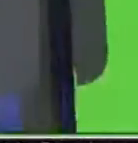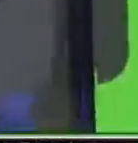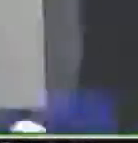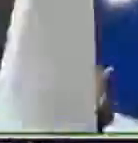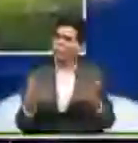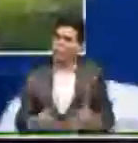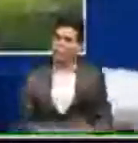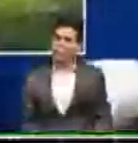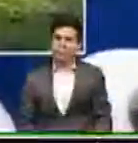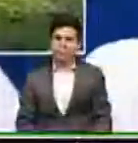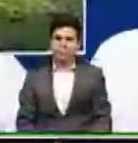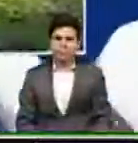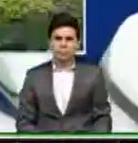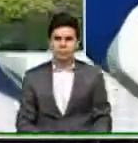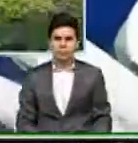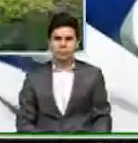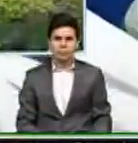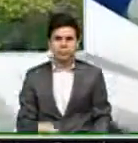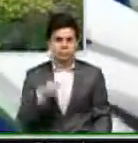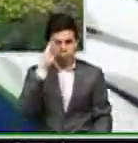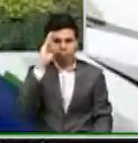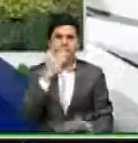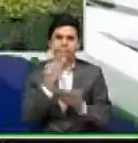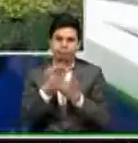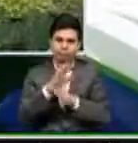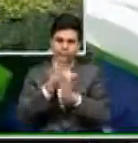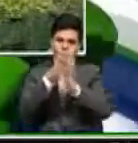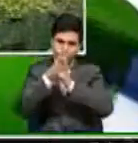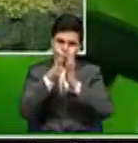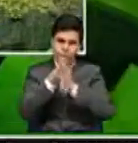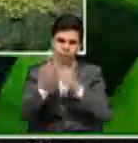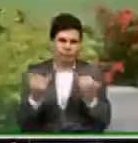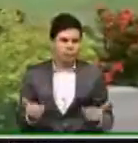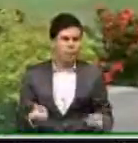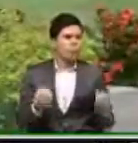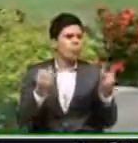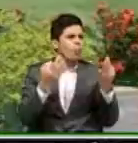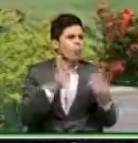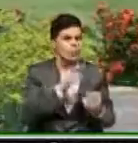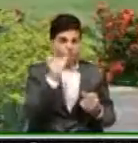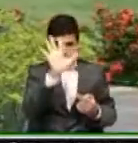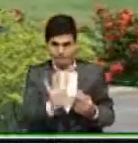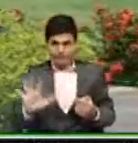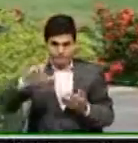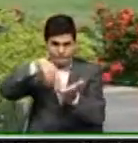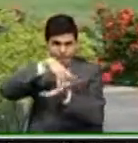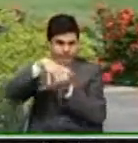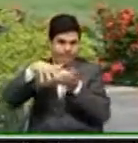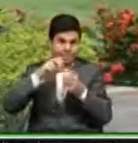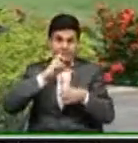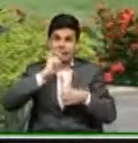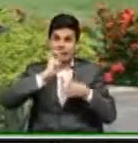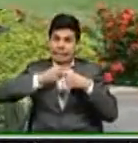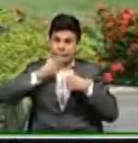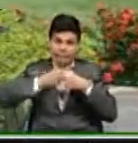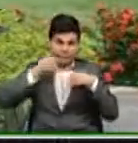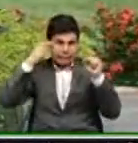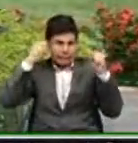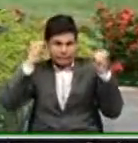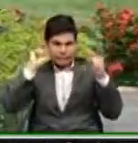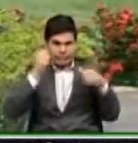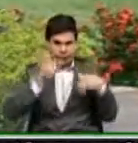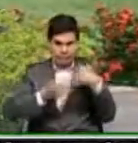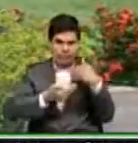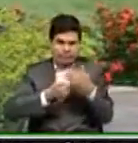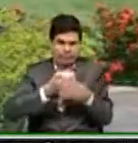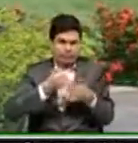Adelante. Hola, buenas tardes. Pues las cifras en el departamento de Santander son preocupantes, pese a que ha habido una